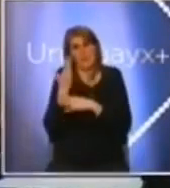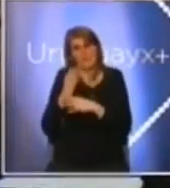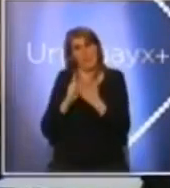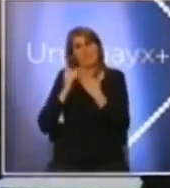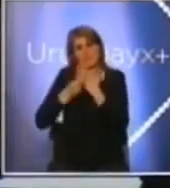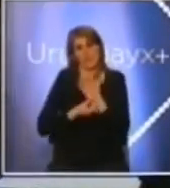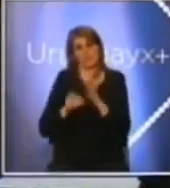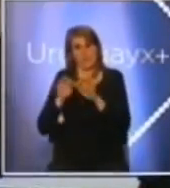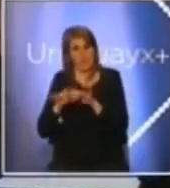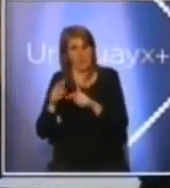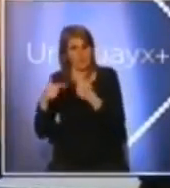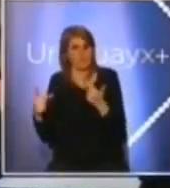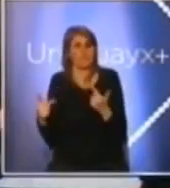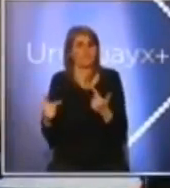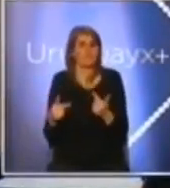se apalancaron